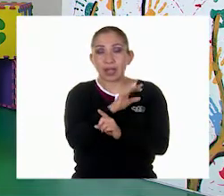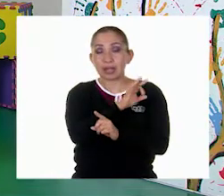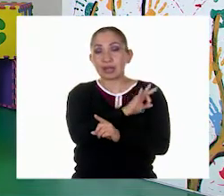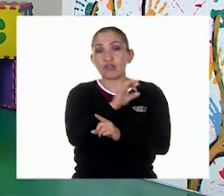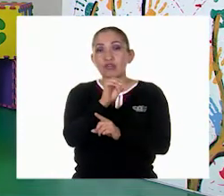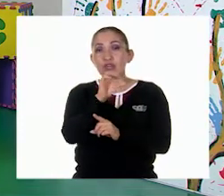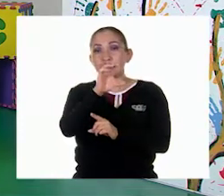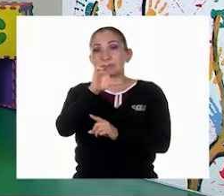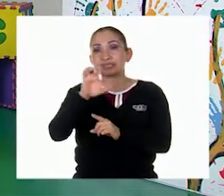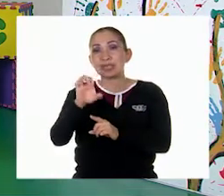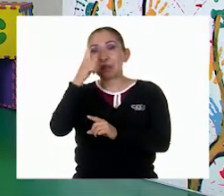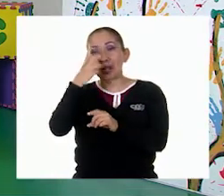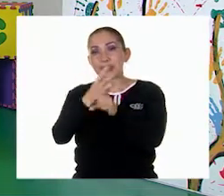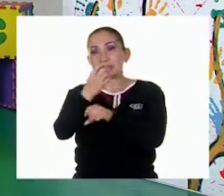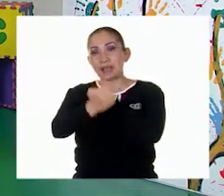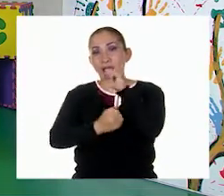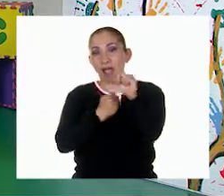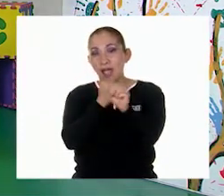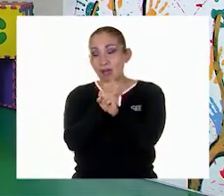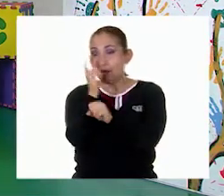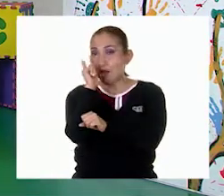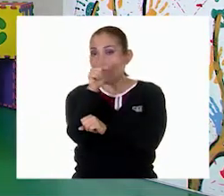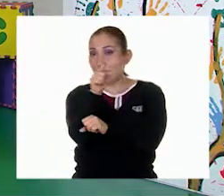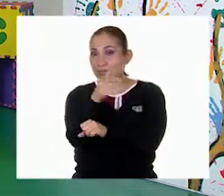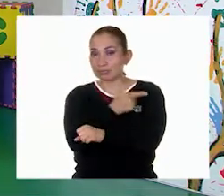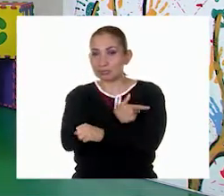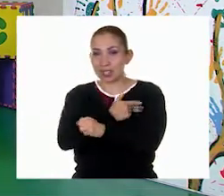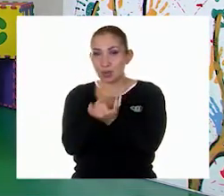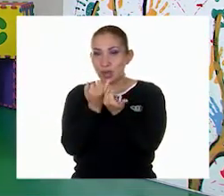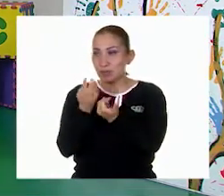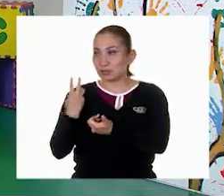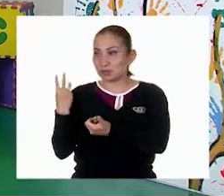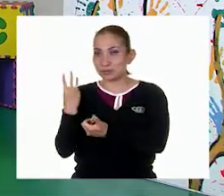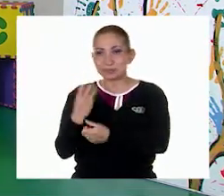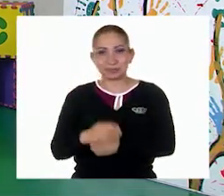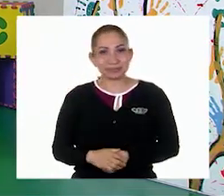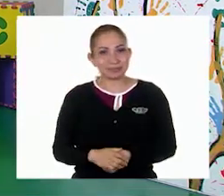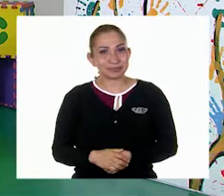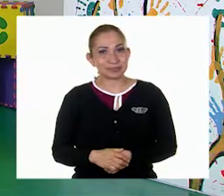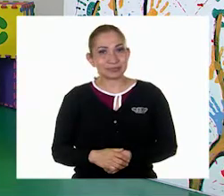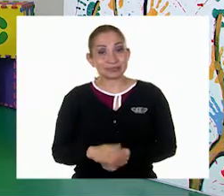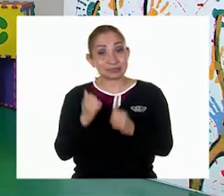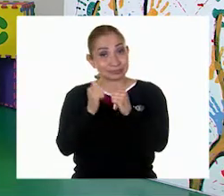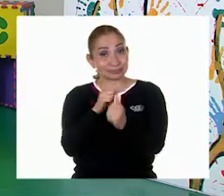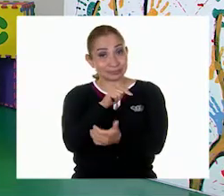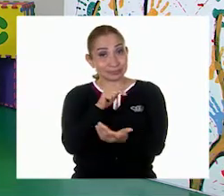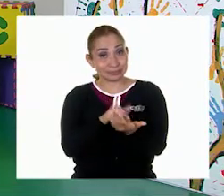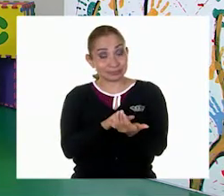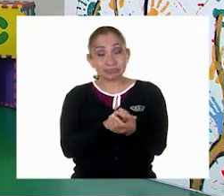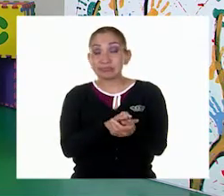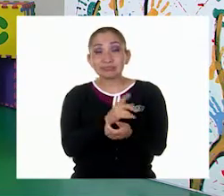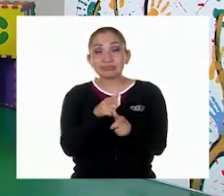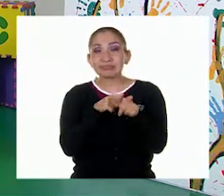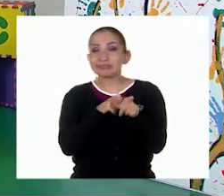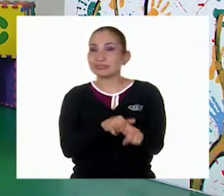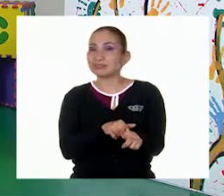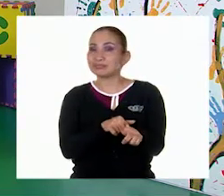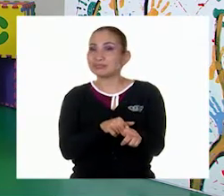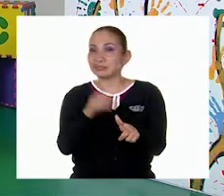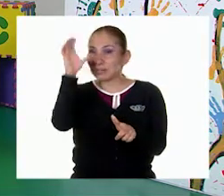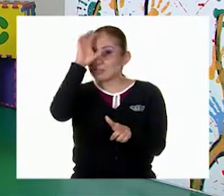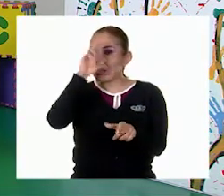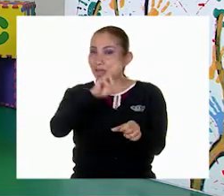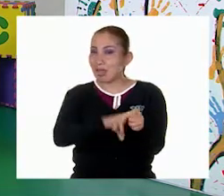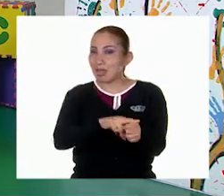formación cívica y ética para tercer grado. Espero que lo hayan disfrutado tanto como nosotros. No se muevan de su lugar porque continuamos con